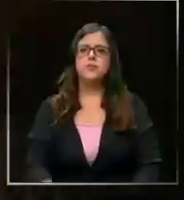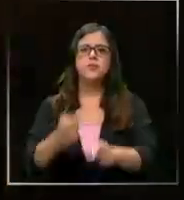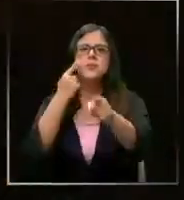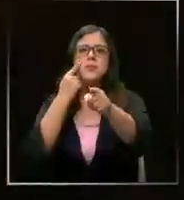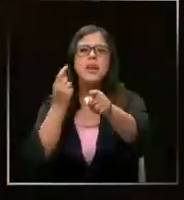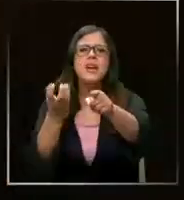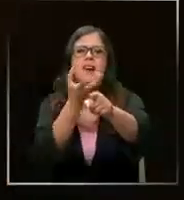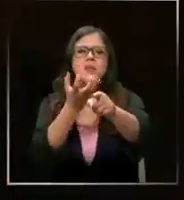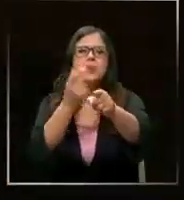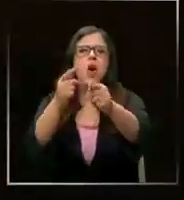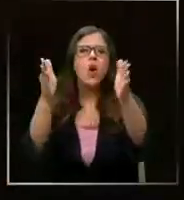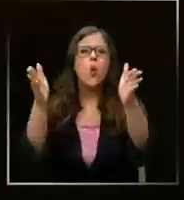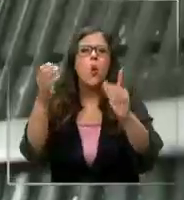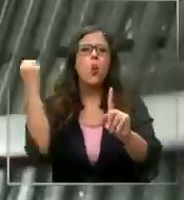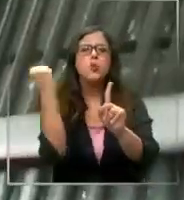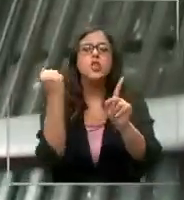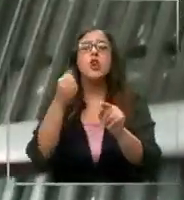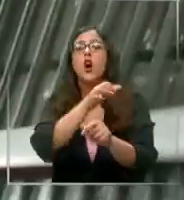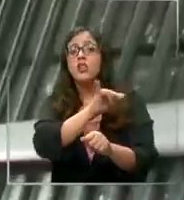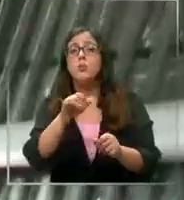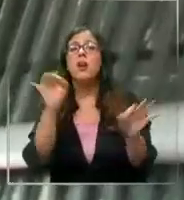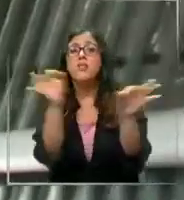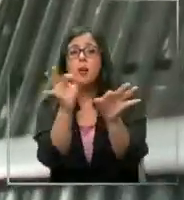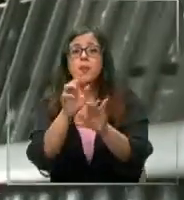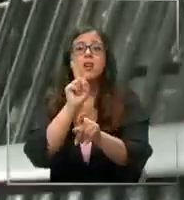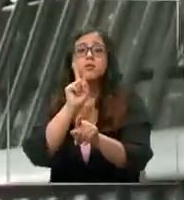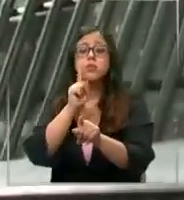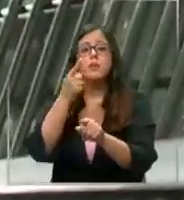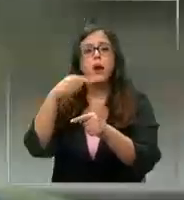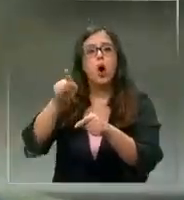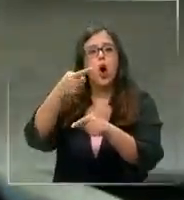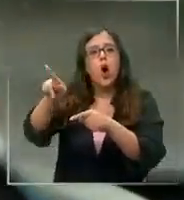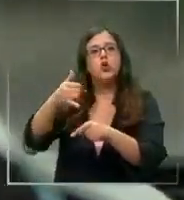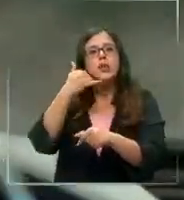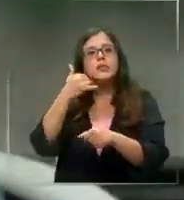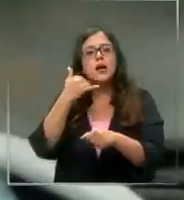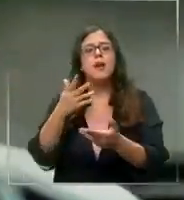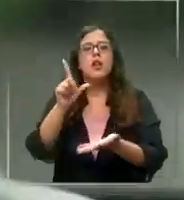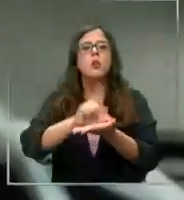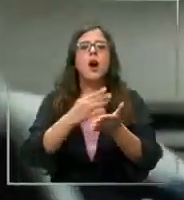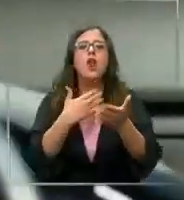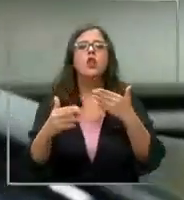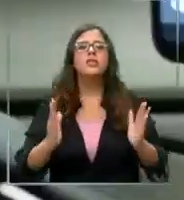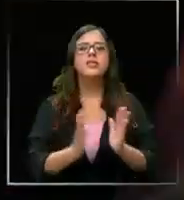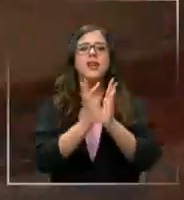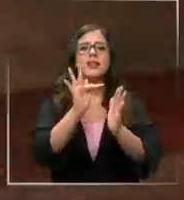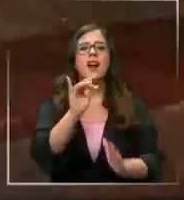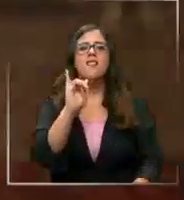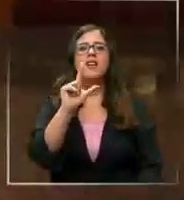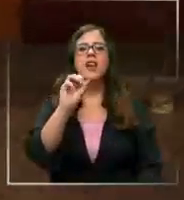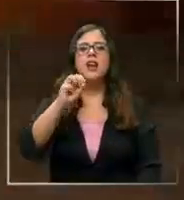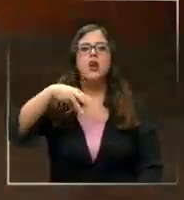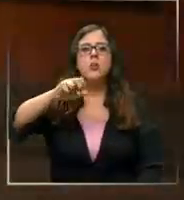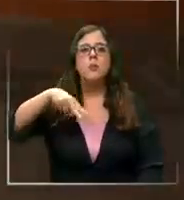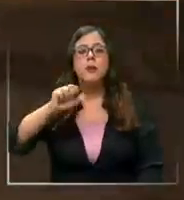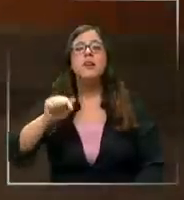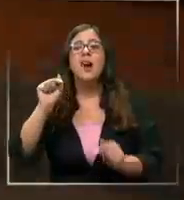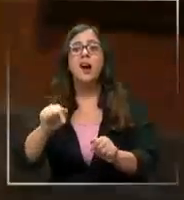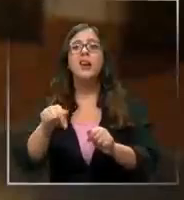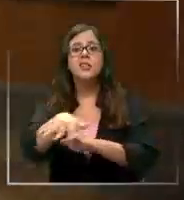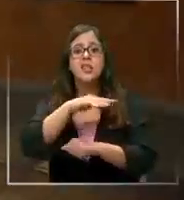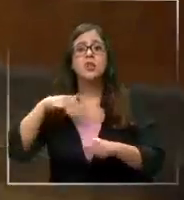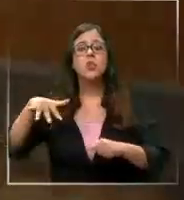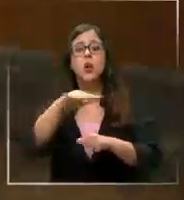Ya les contaremos de quiénes se trata, pero antes, otra llamada. Lugar, Santa Filomena. Se trata de los mecanismos más